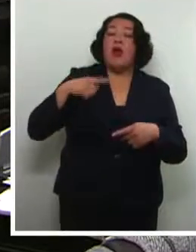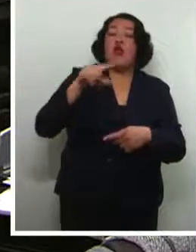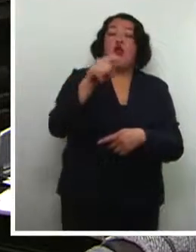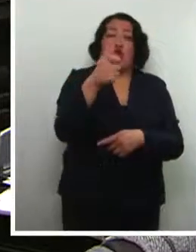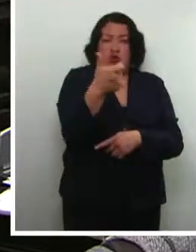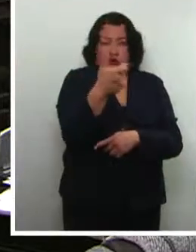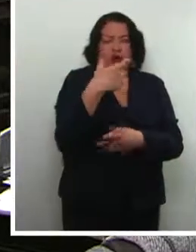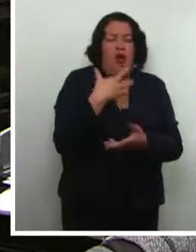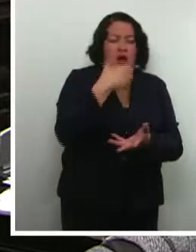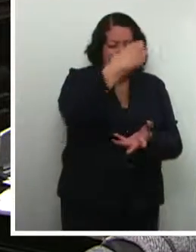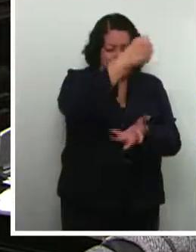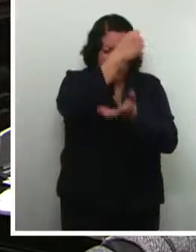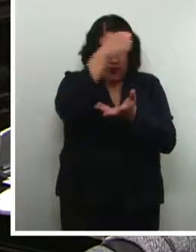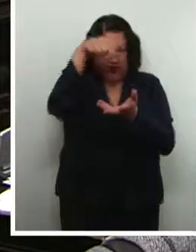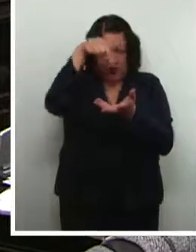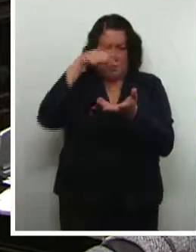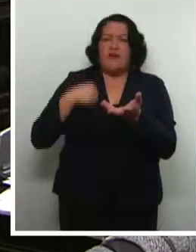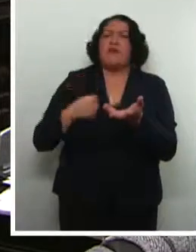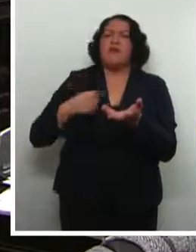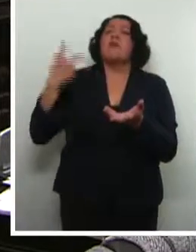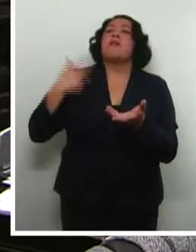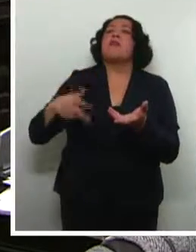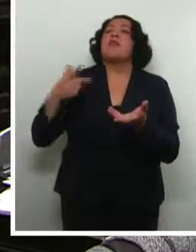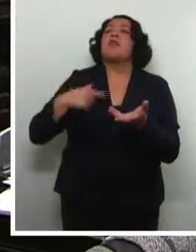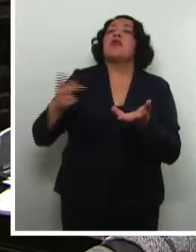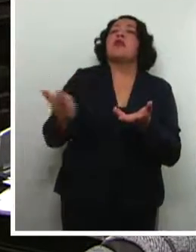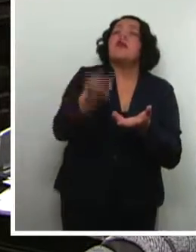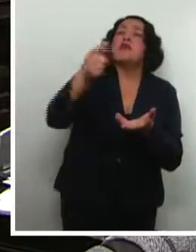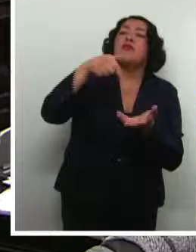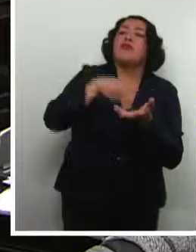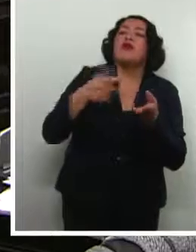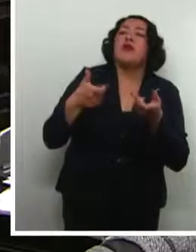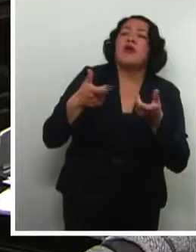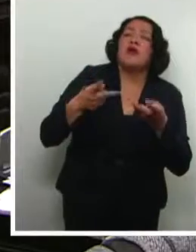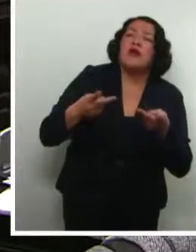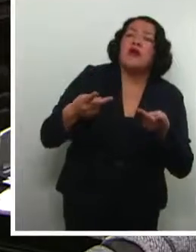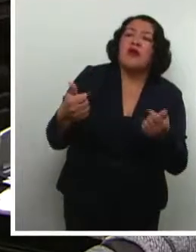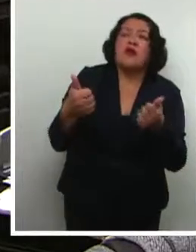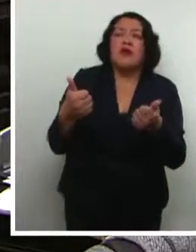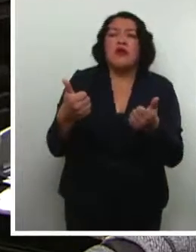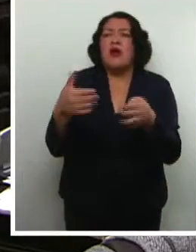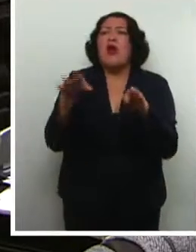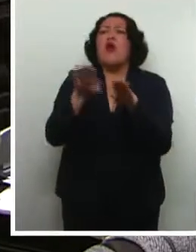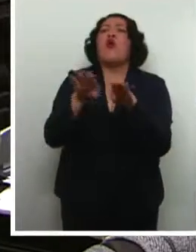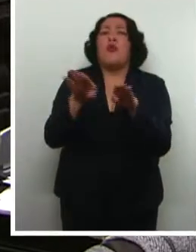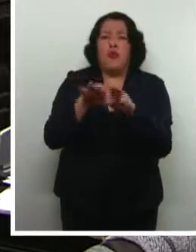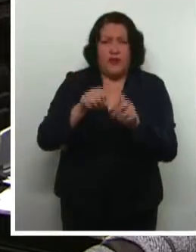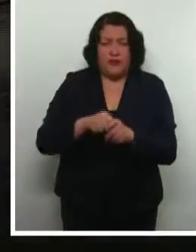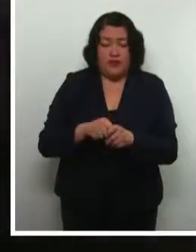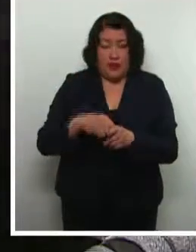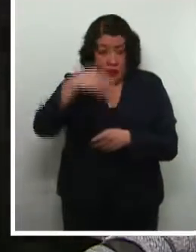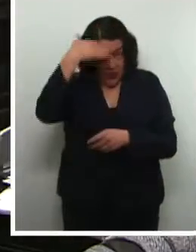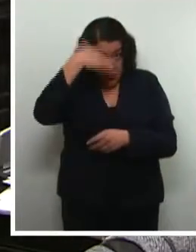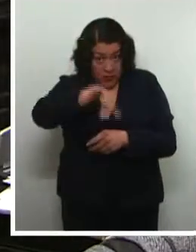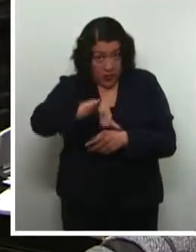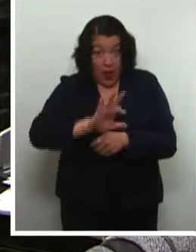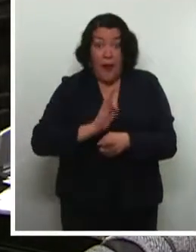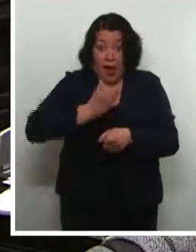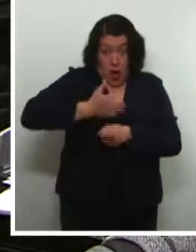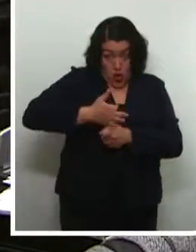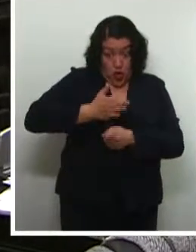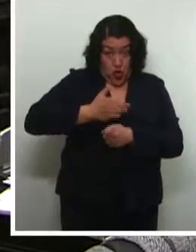participativo donde solamente se somete a este instrumento el 3%